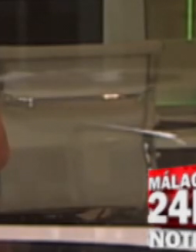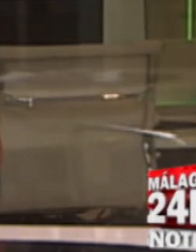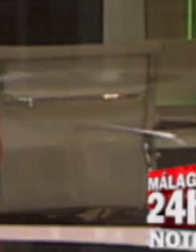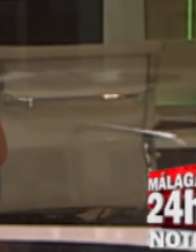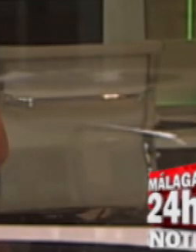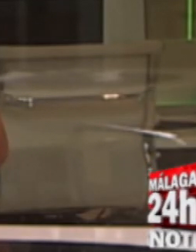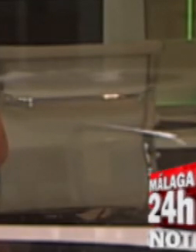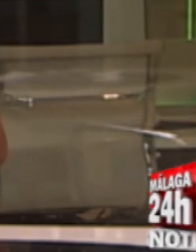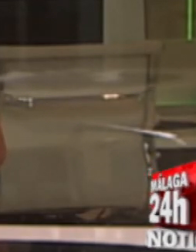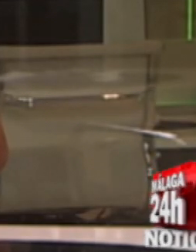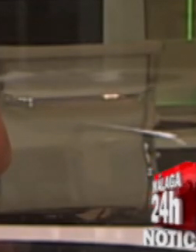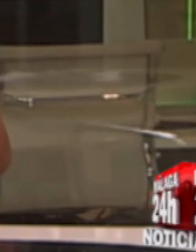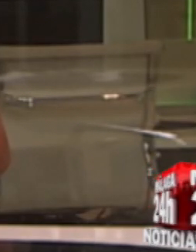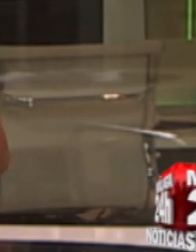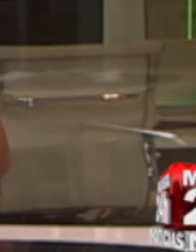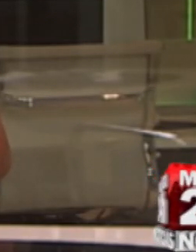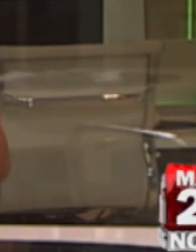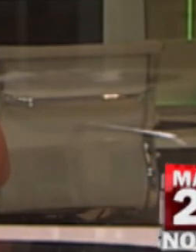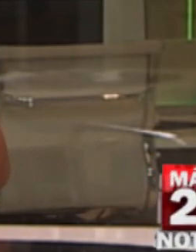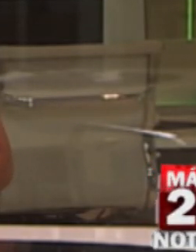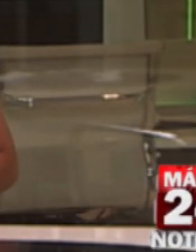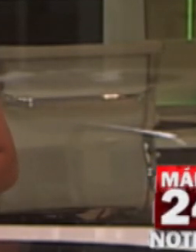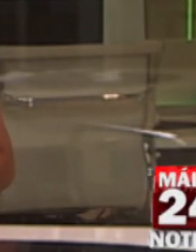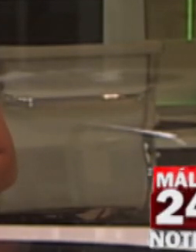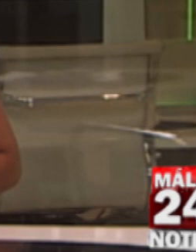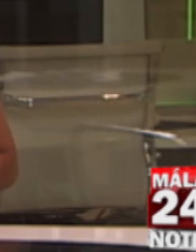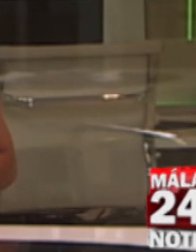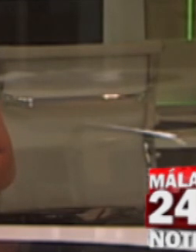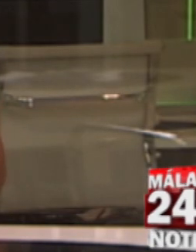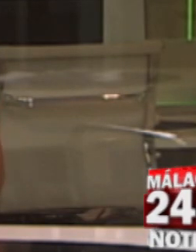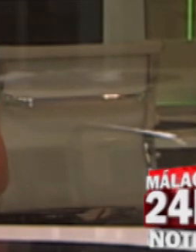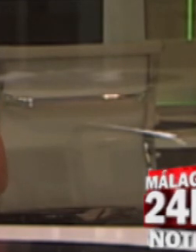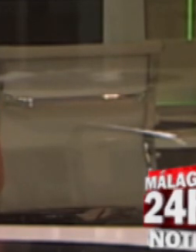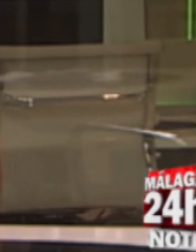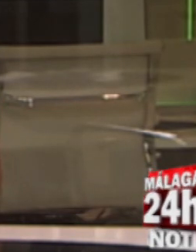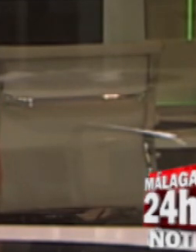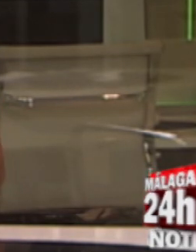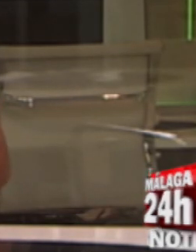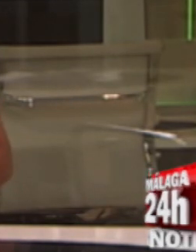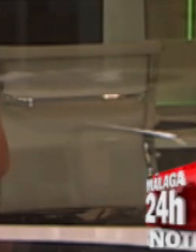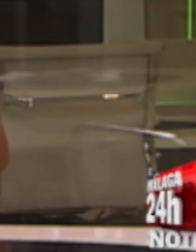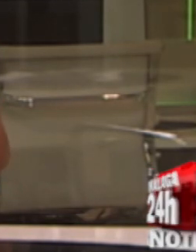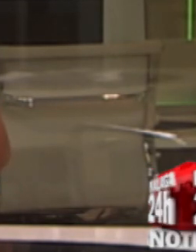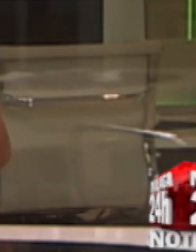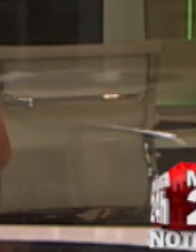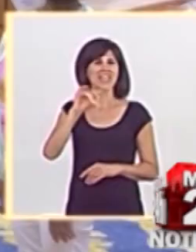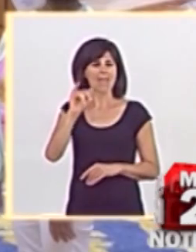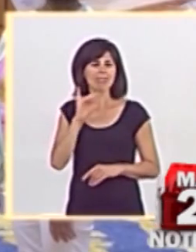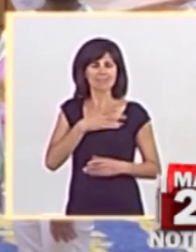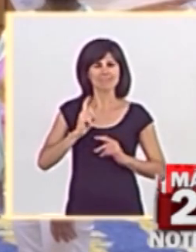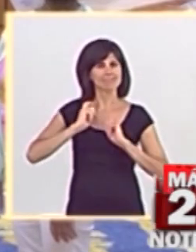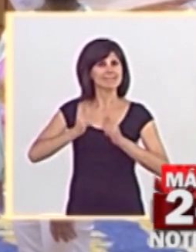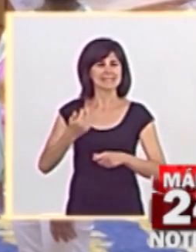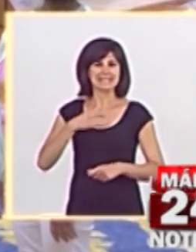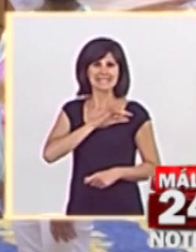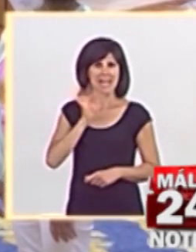susana díaz ha renunciado al acta de parlamentaria andaluza tras la reunión mantenida con juan espadas la ex